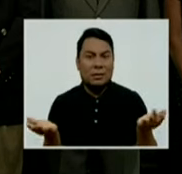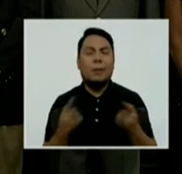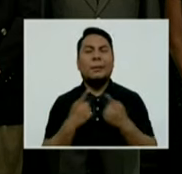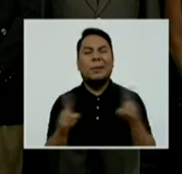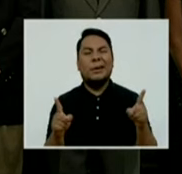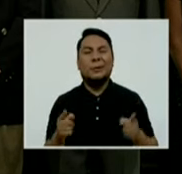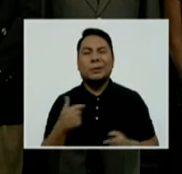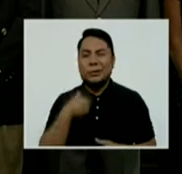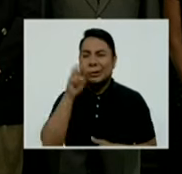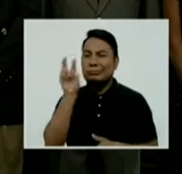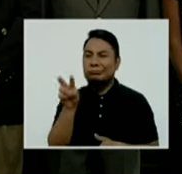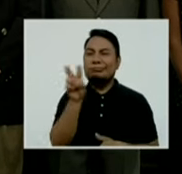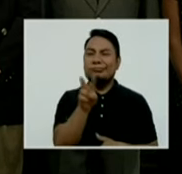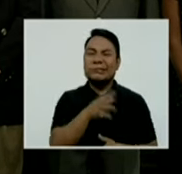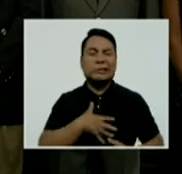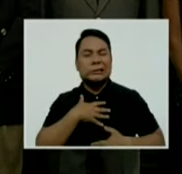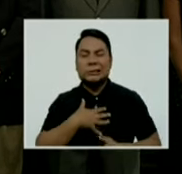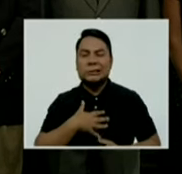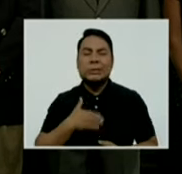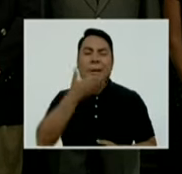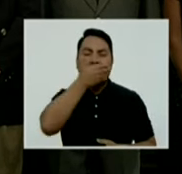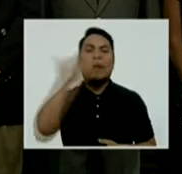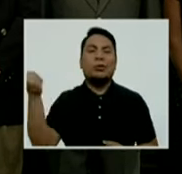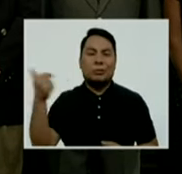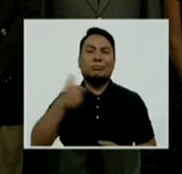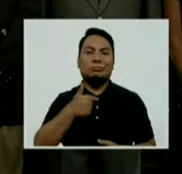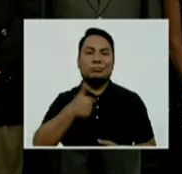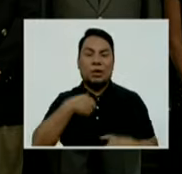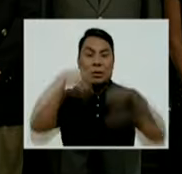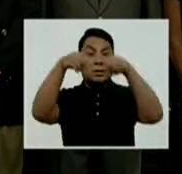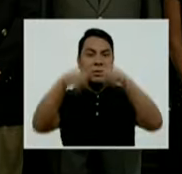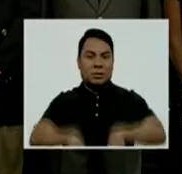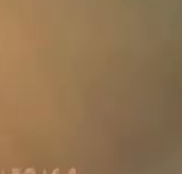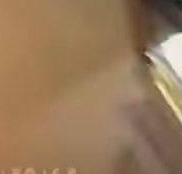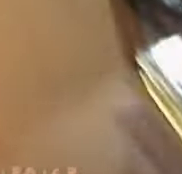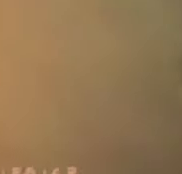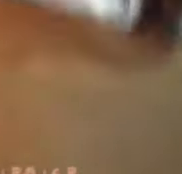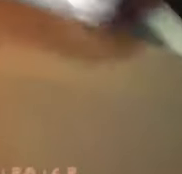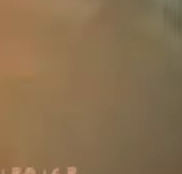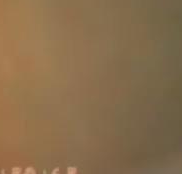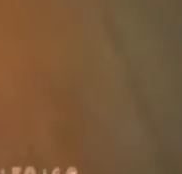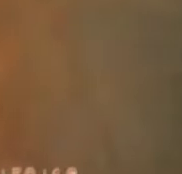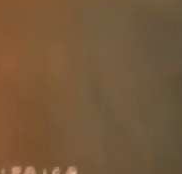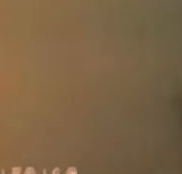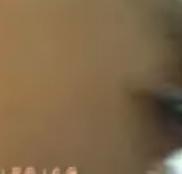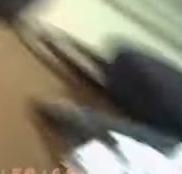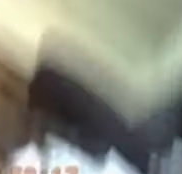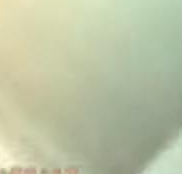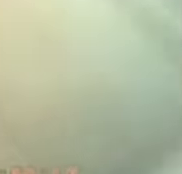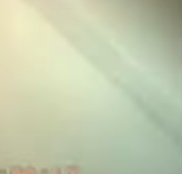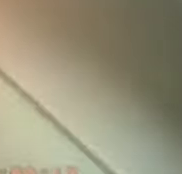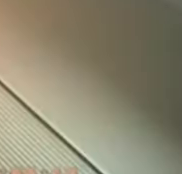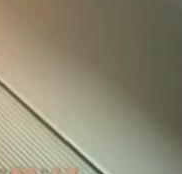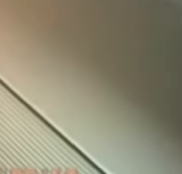país es que yo renuncie a la presidencia de la República. Con estas palabras difundidas en un mensaje